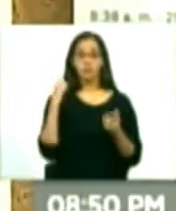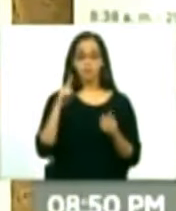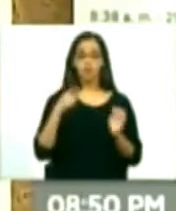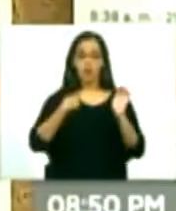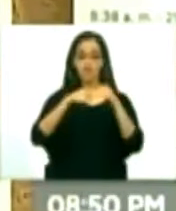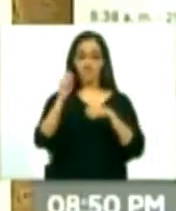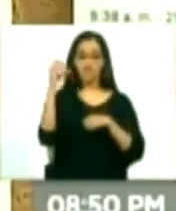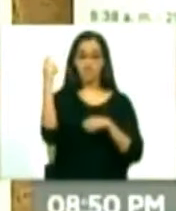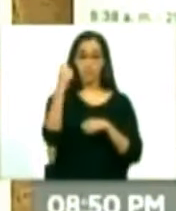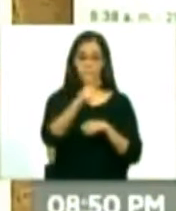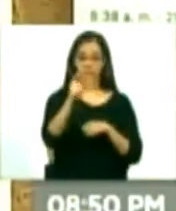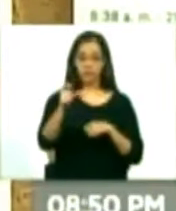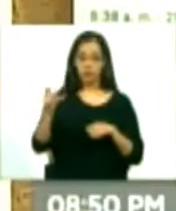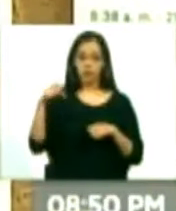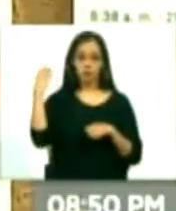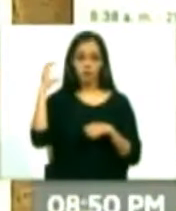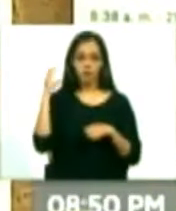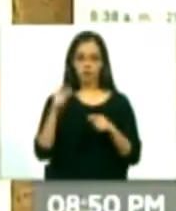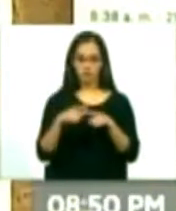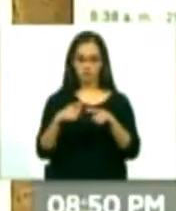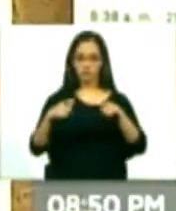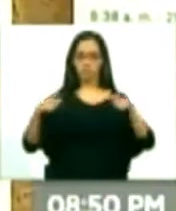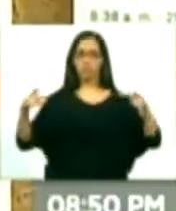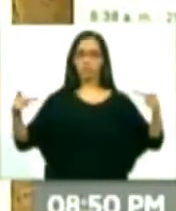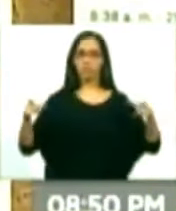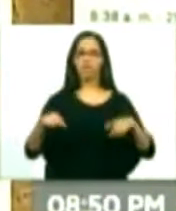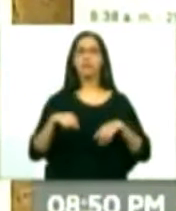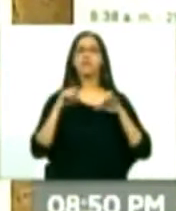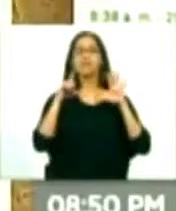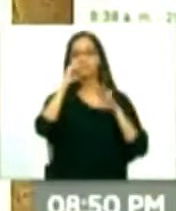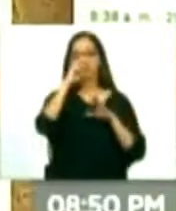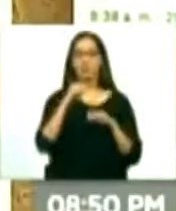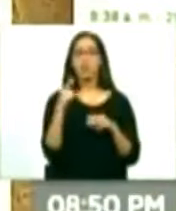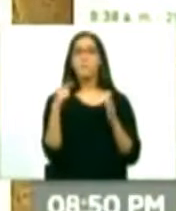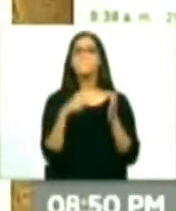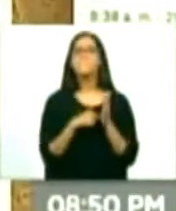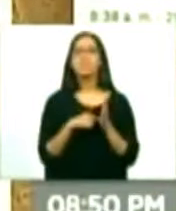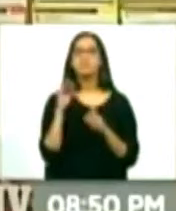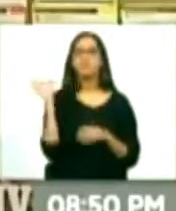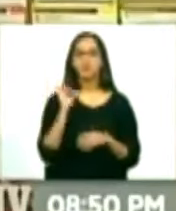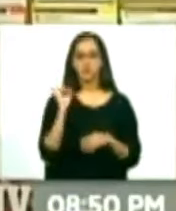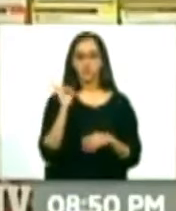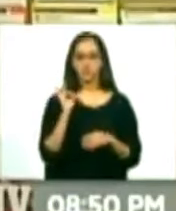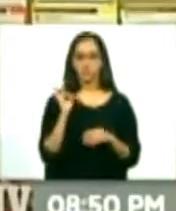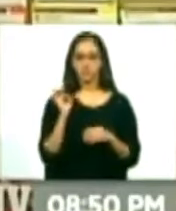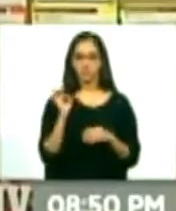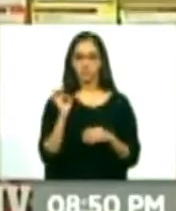en Colombia se ha incrementado en 7 años en un 1000%.